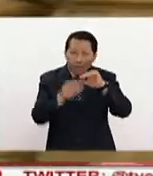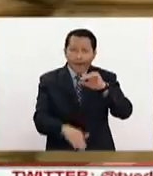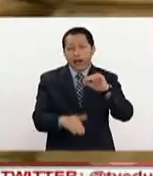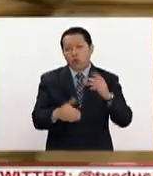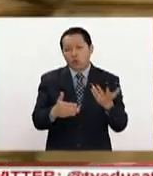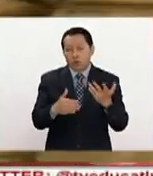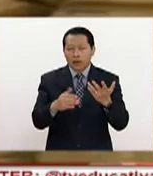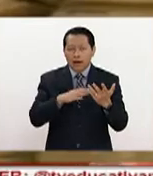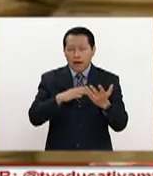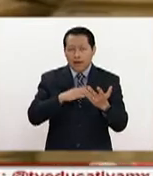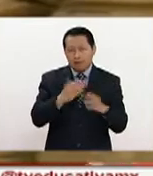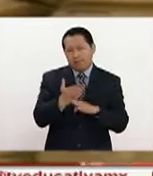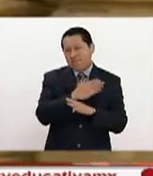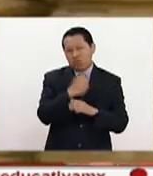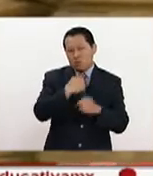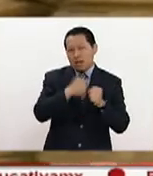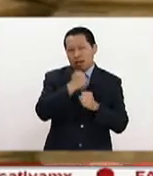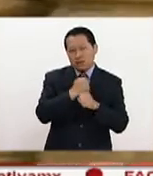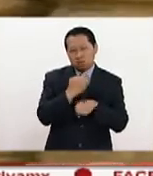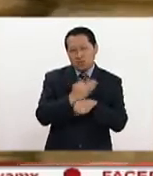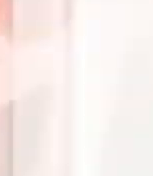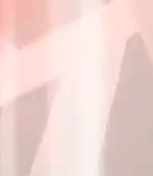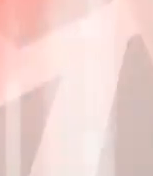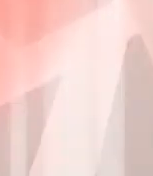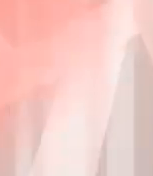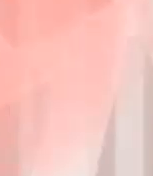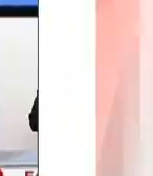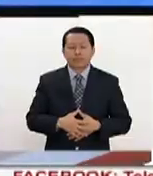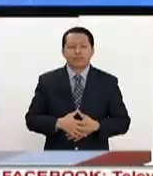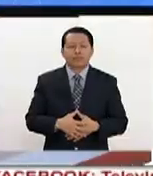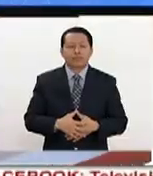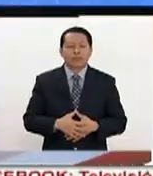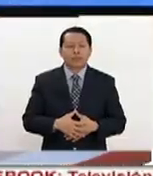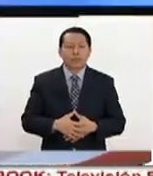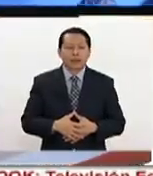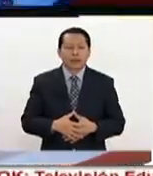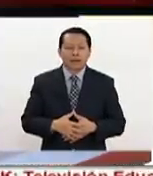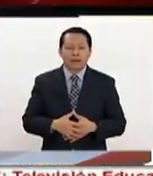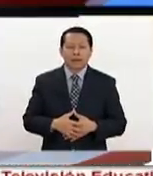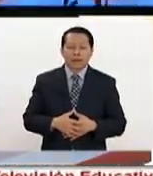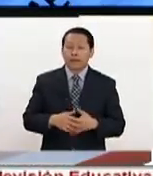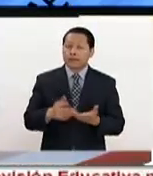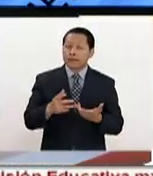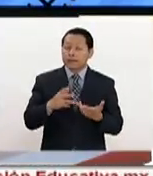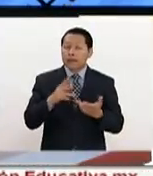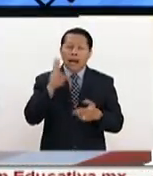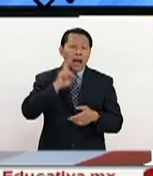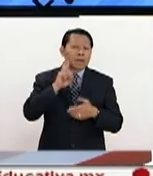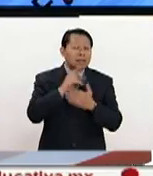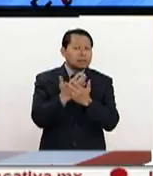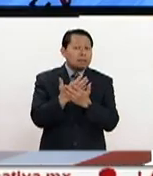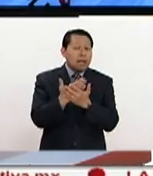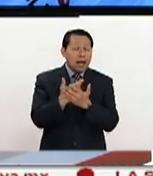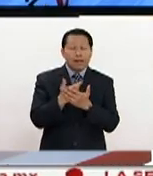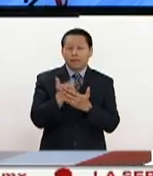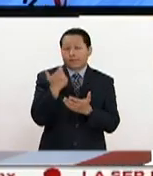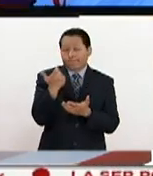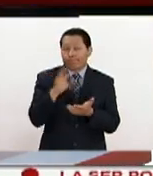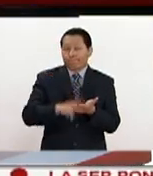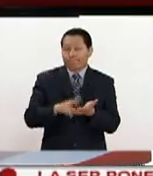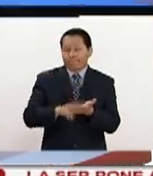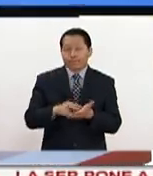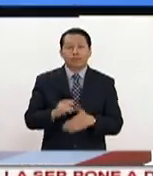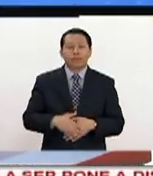del precio que tenía hace un año. Así es, no nos permitamos a la especulación y esperemos los precios oficiales. La